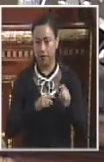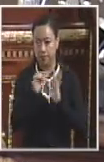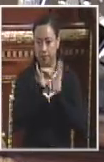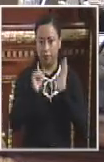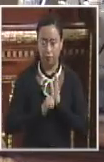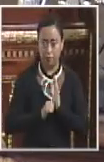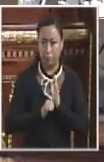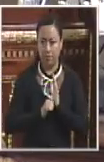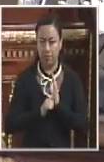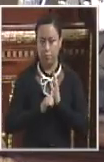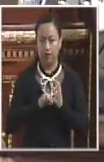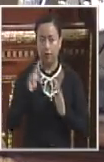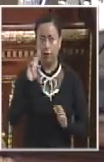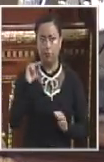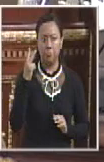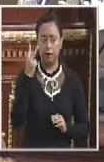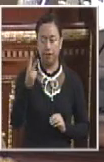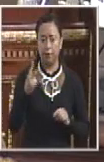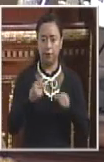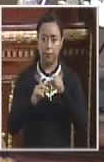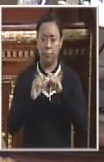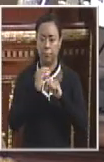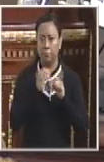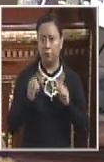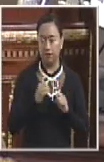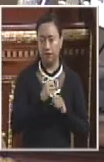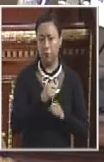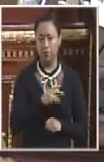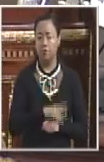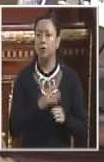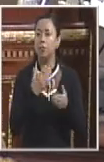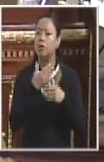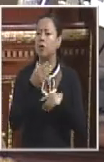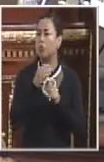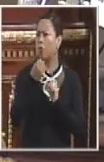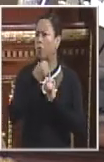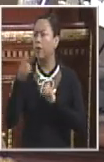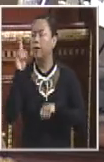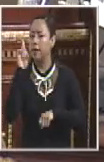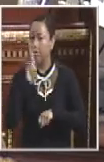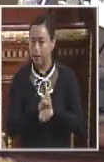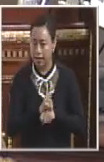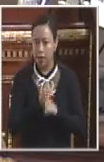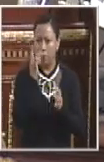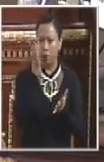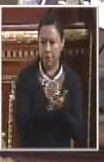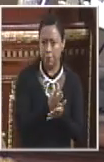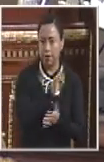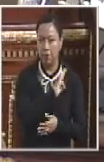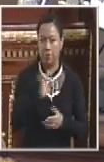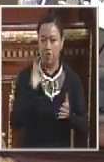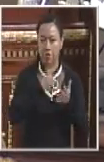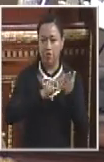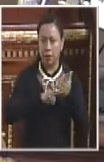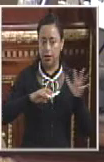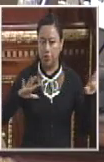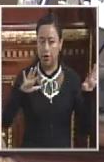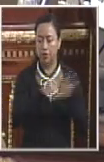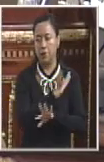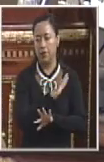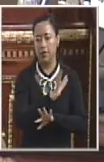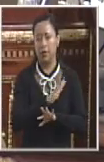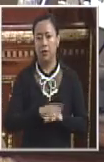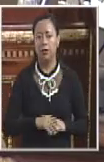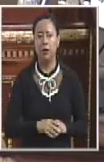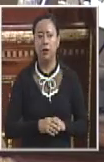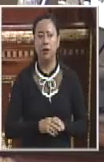fracción segunda. El orden del día solo se podrá modificar a propuesta de la Junta. Le ruego a todas y todos los presentes